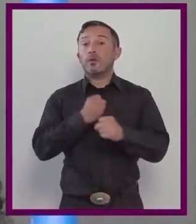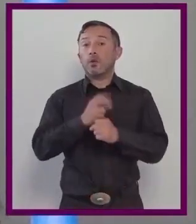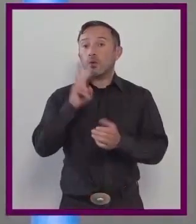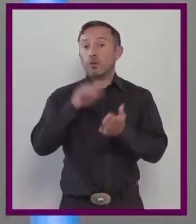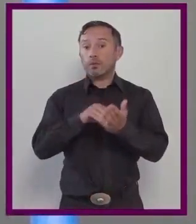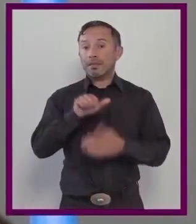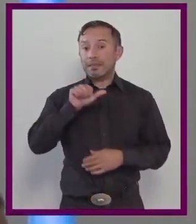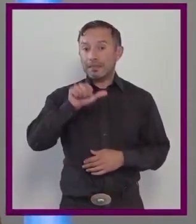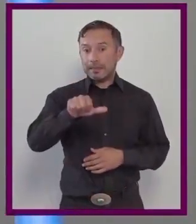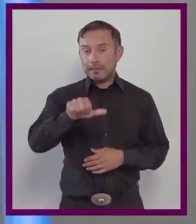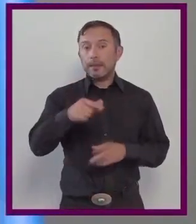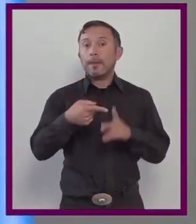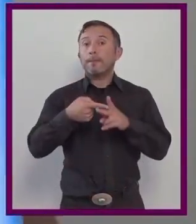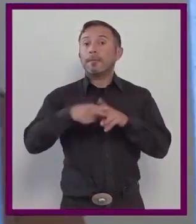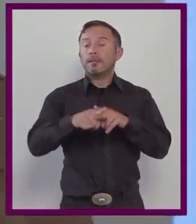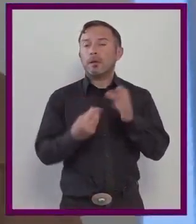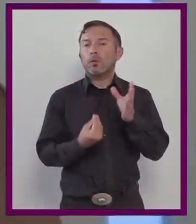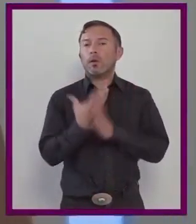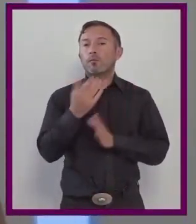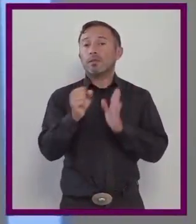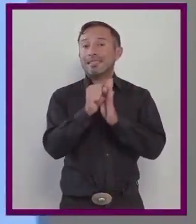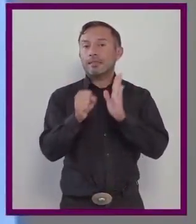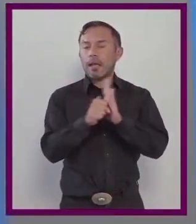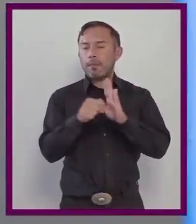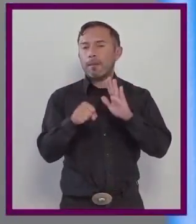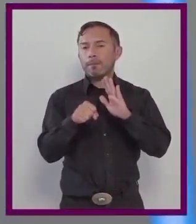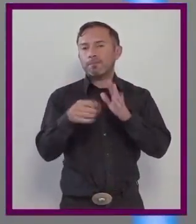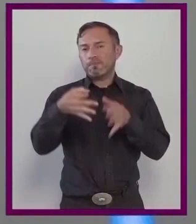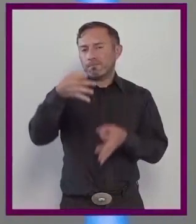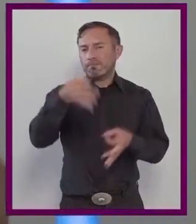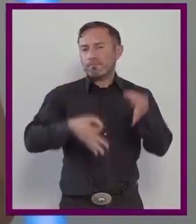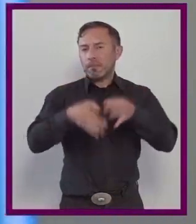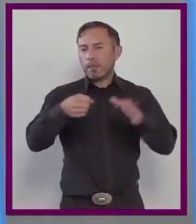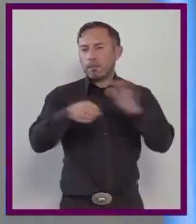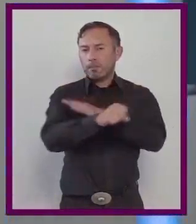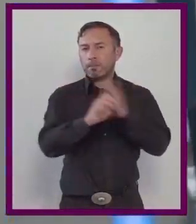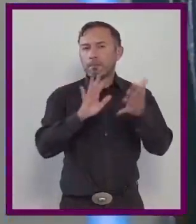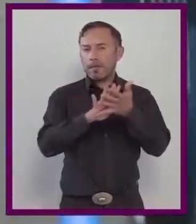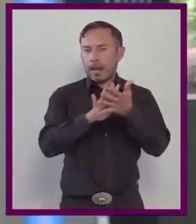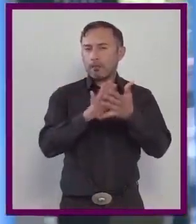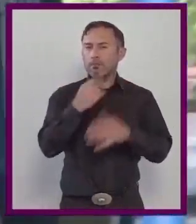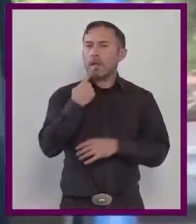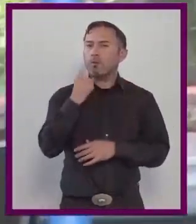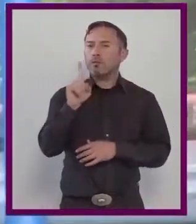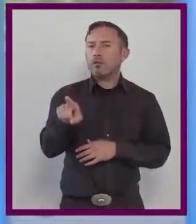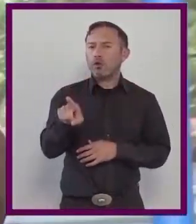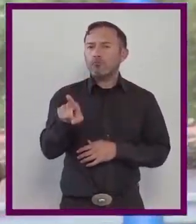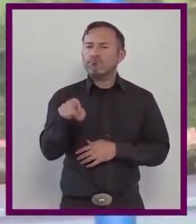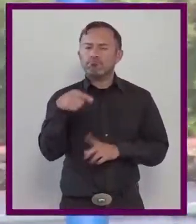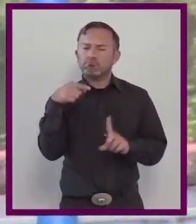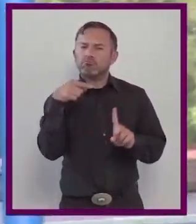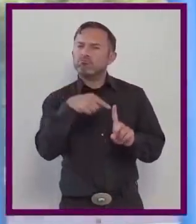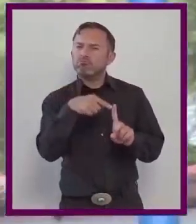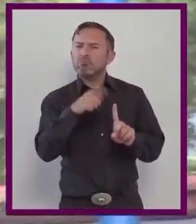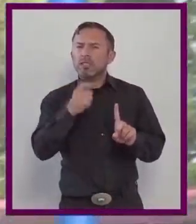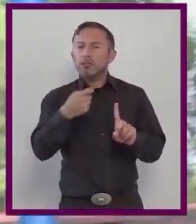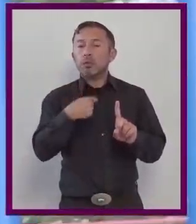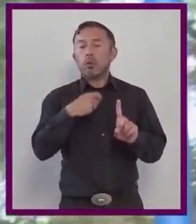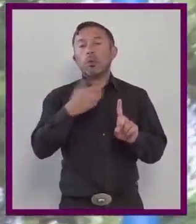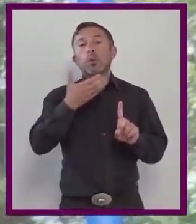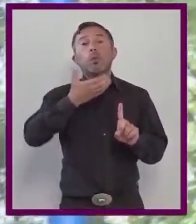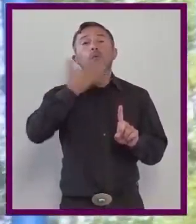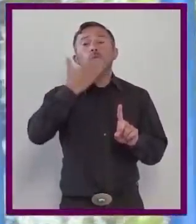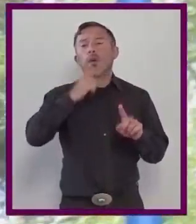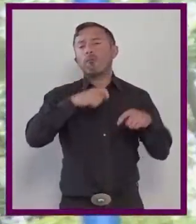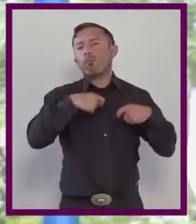En el 2016 entró en vigor el nuevo sistema penal acusatorio, que en esencia cambió el enfoque de procuración